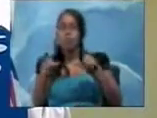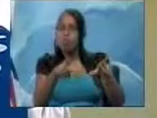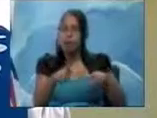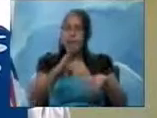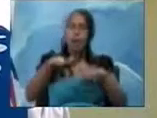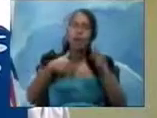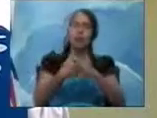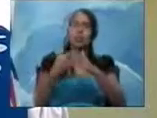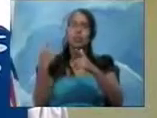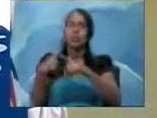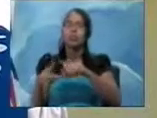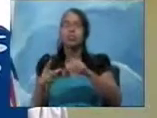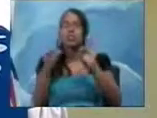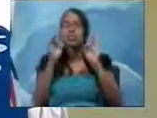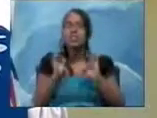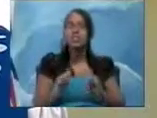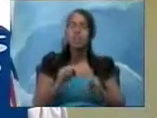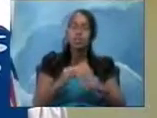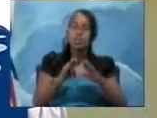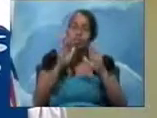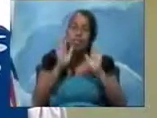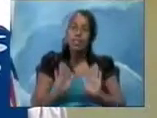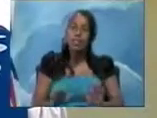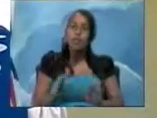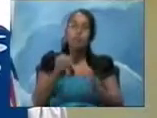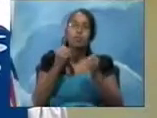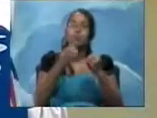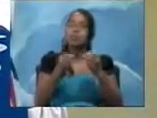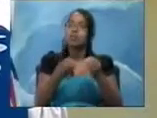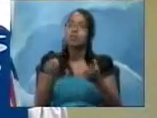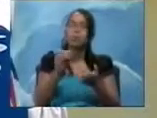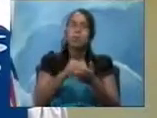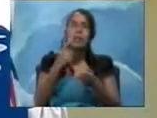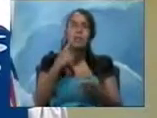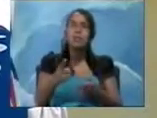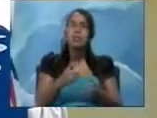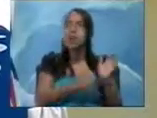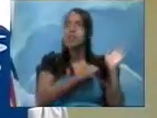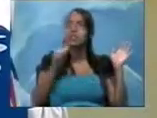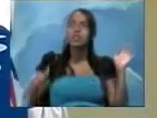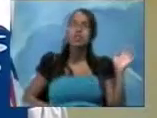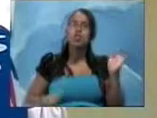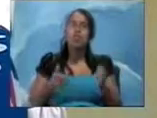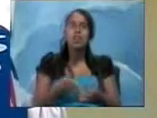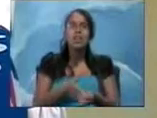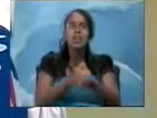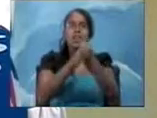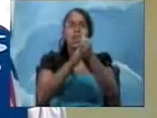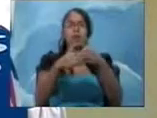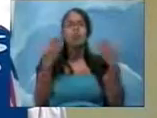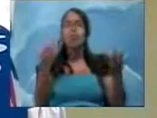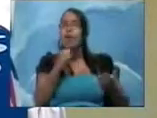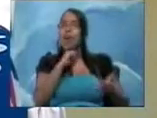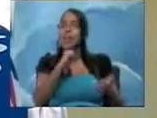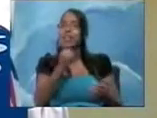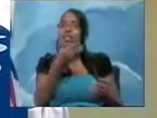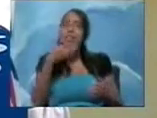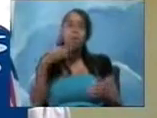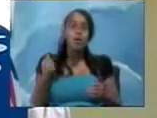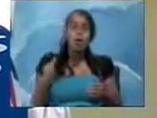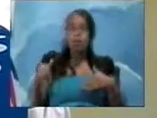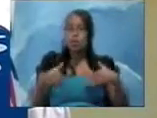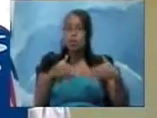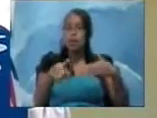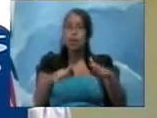ni siquiera nos detenemos muchas veces para decirle señor guíame Cuál es el mejor camino Cuál es el camino